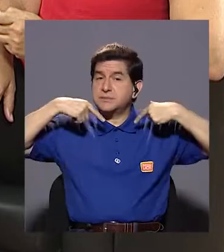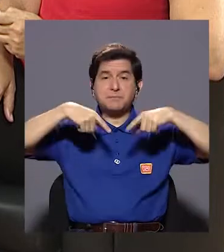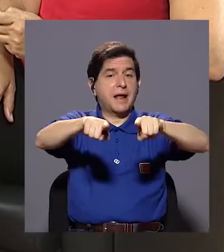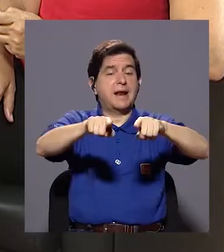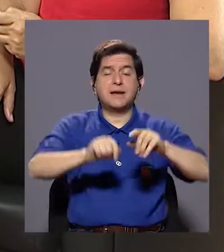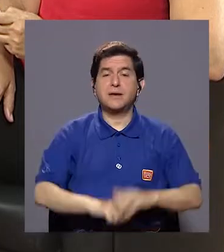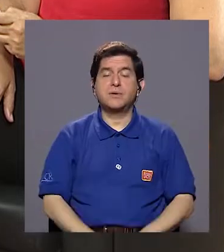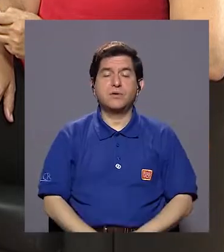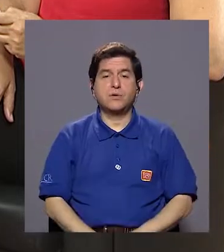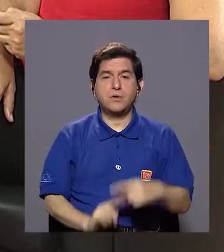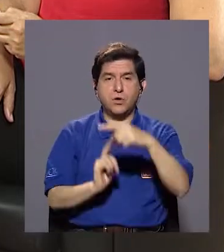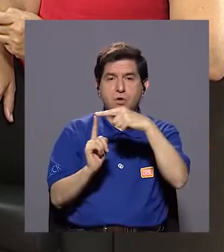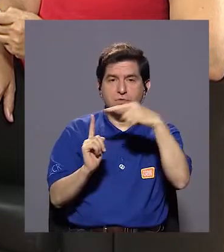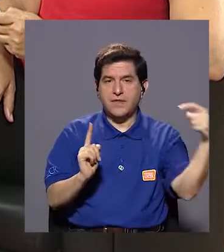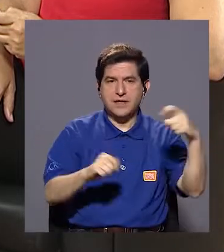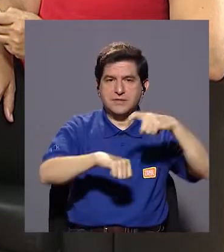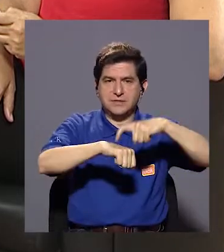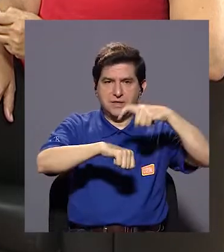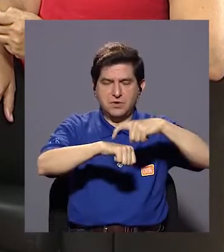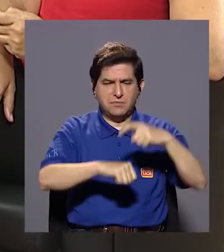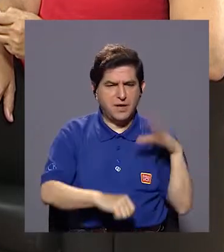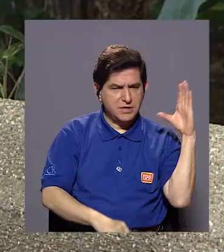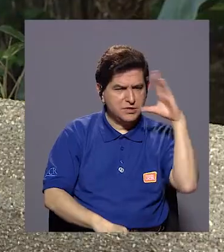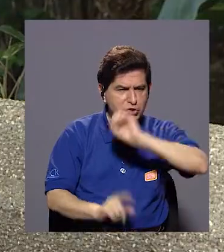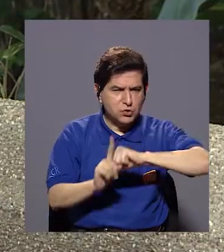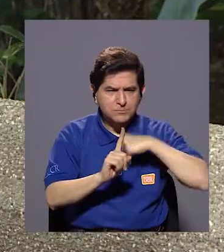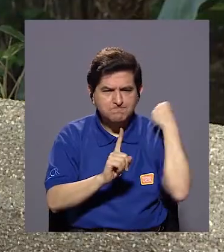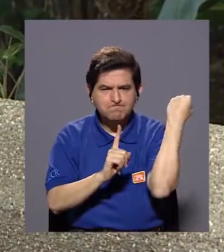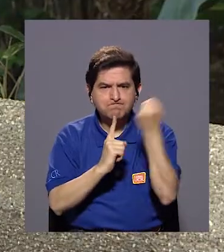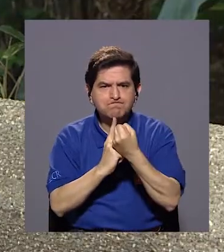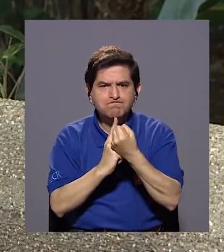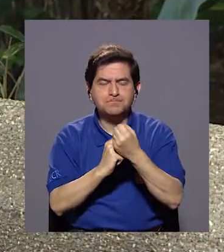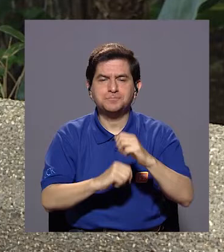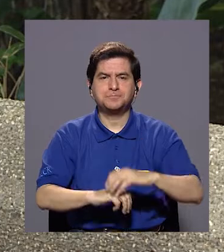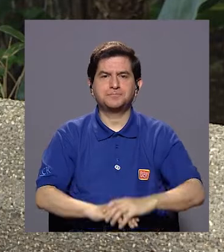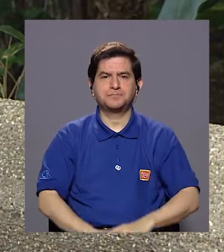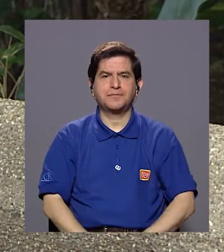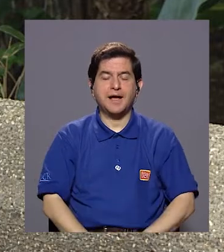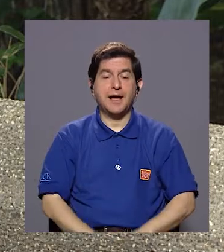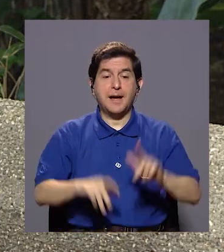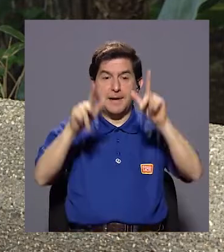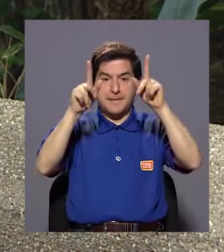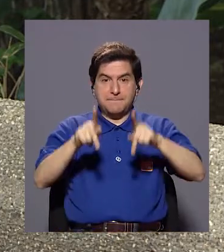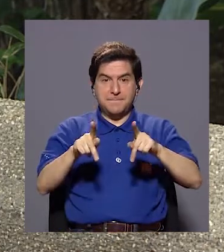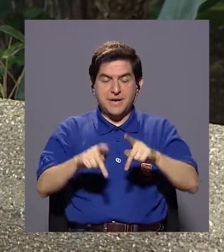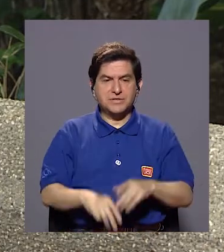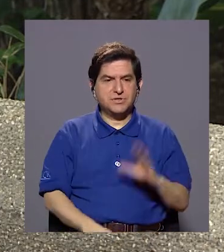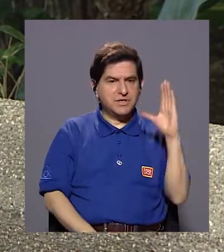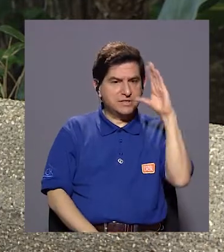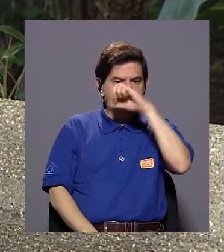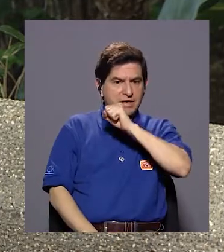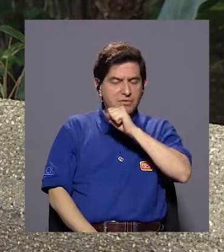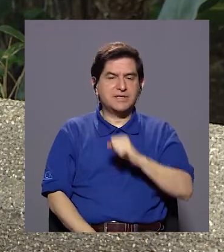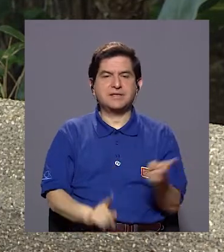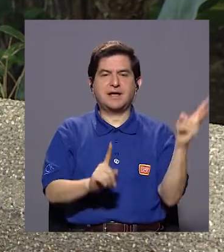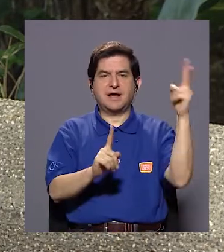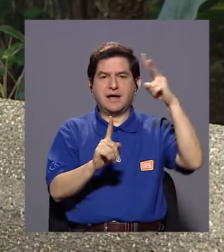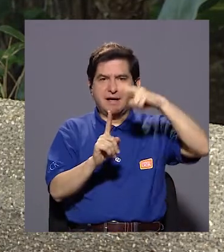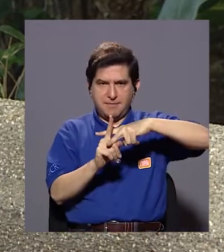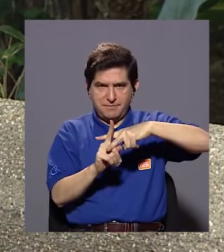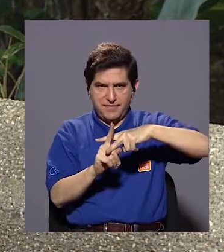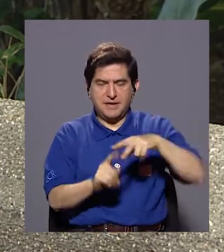Entonces hablamos desde el momento en que nosotros detectamos la situación, que la persona que detecta la situación es la que aplica o